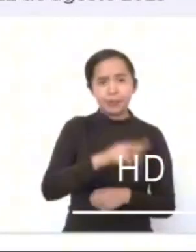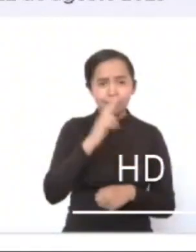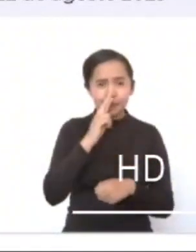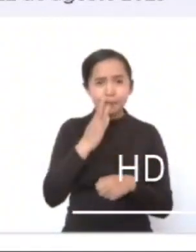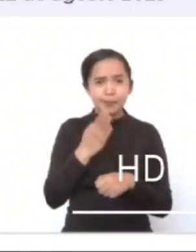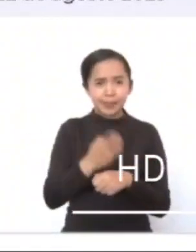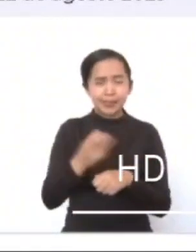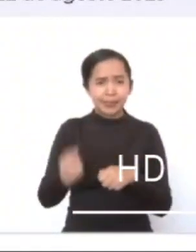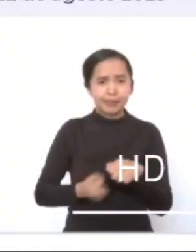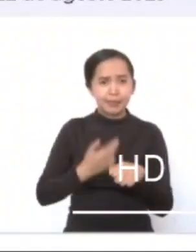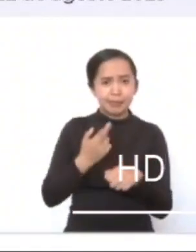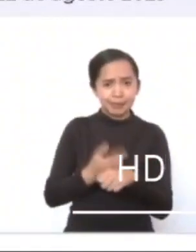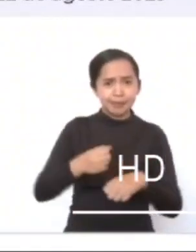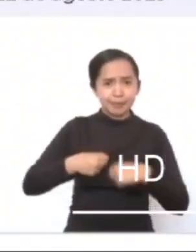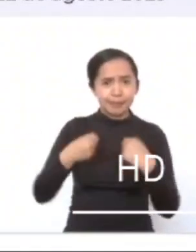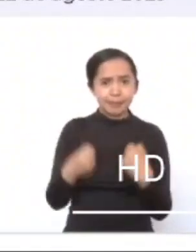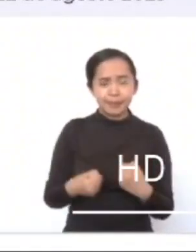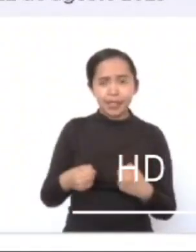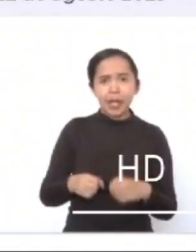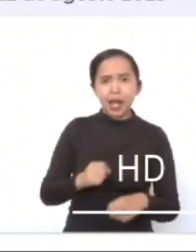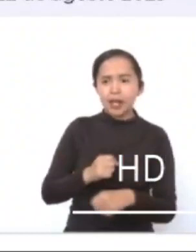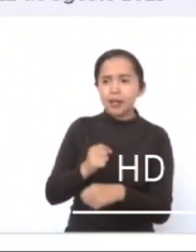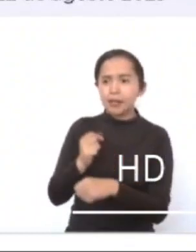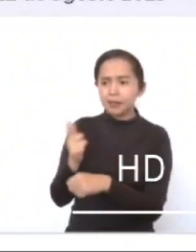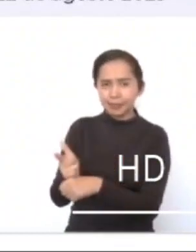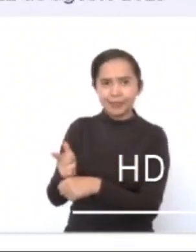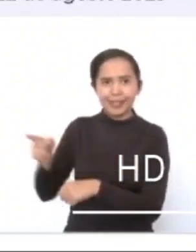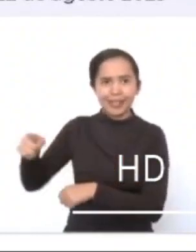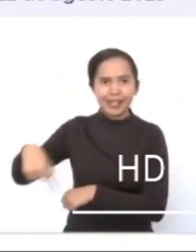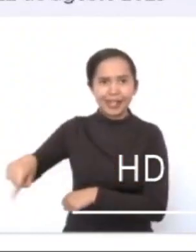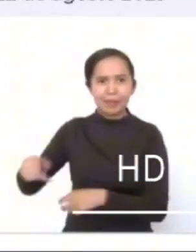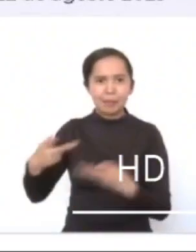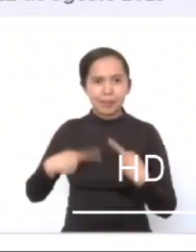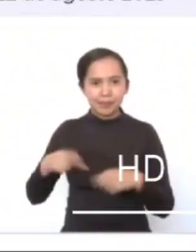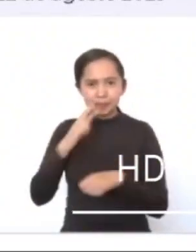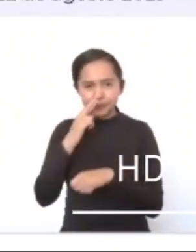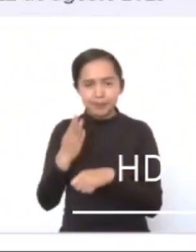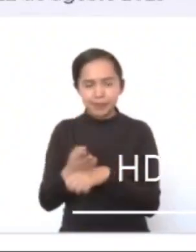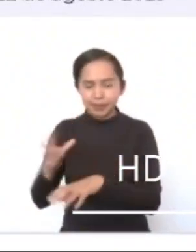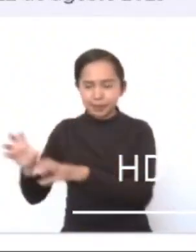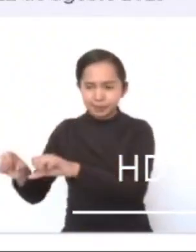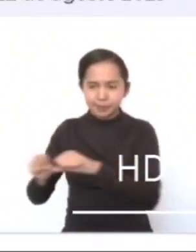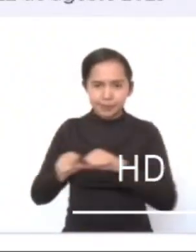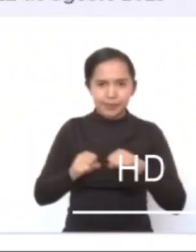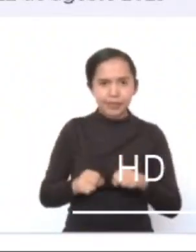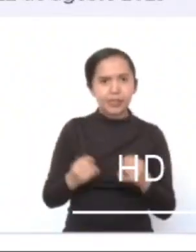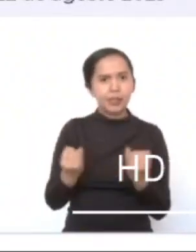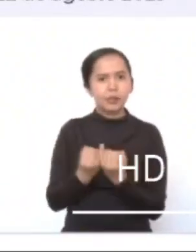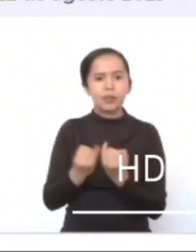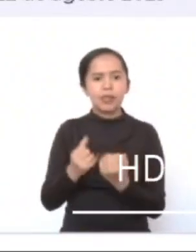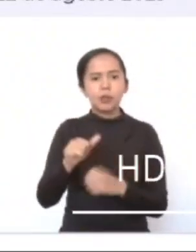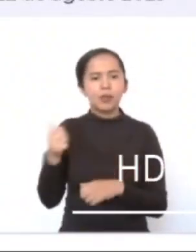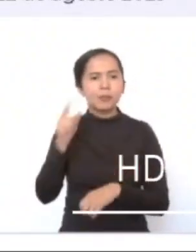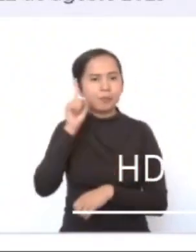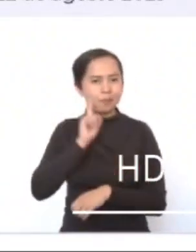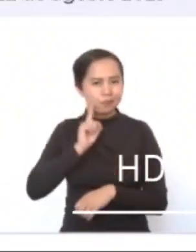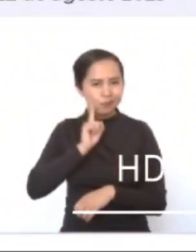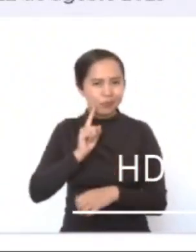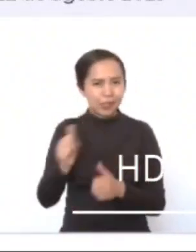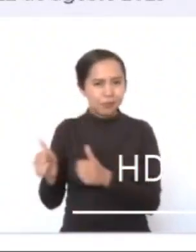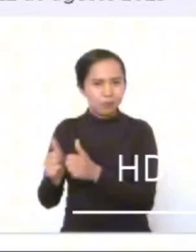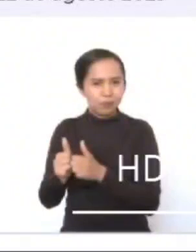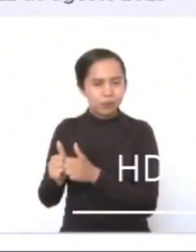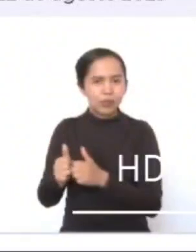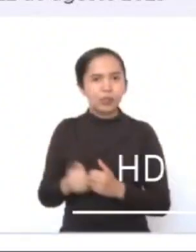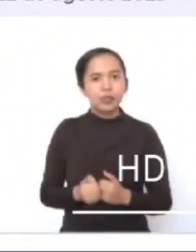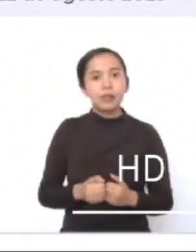la Secretaría de Seguridad, lograron la detención del sujeto y la mujer que le acompañaba. Se